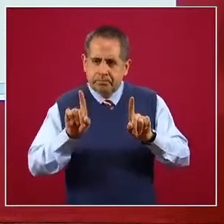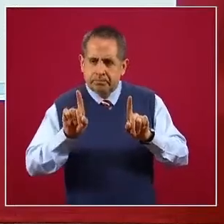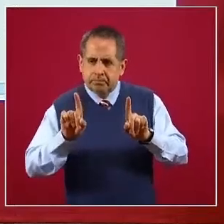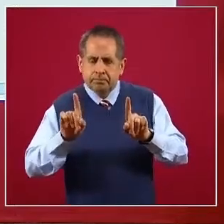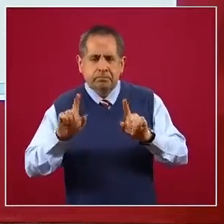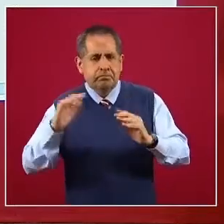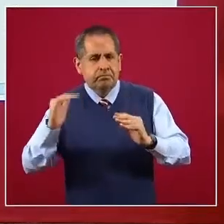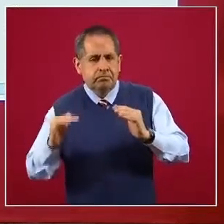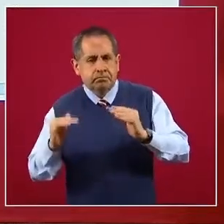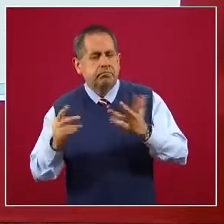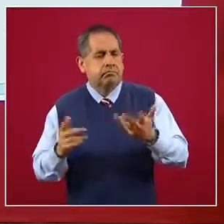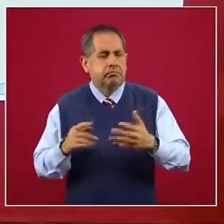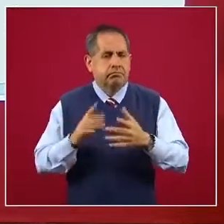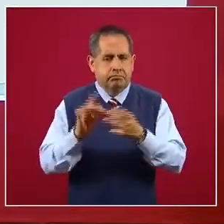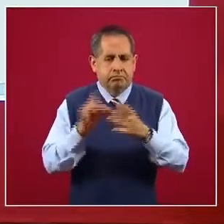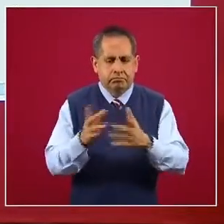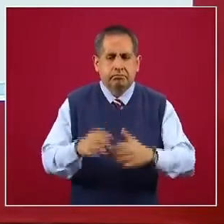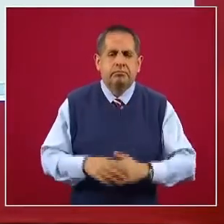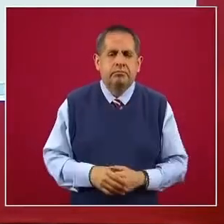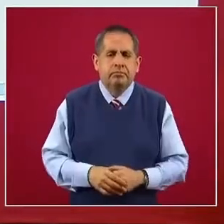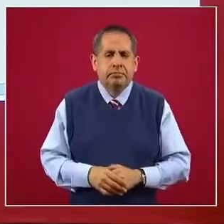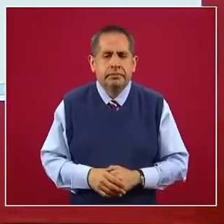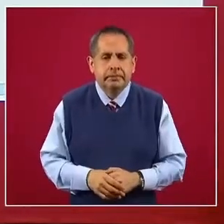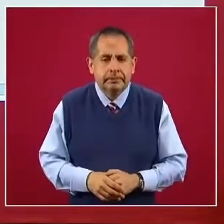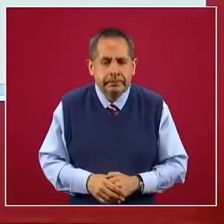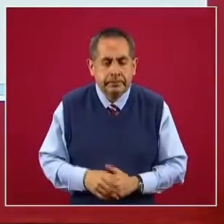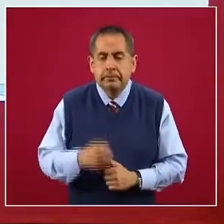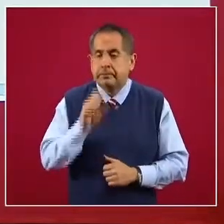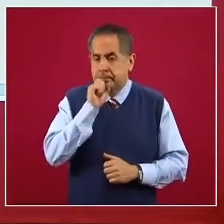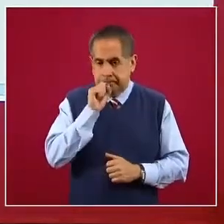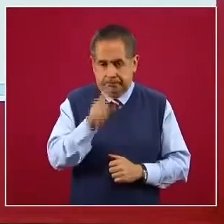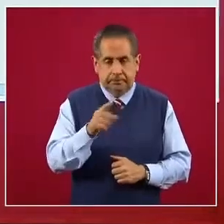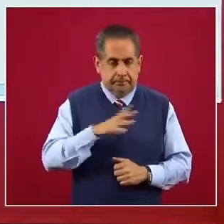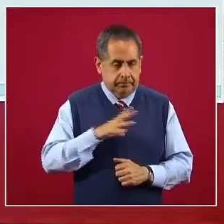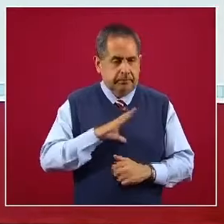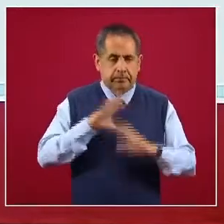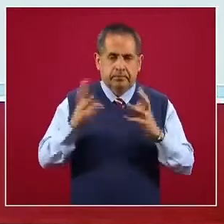en relación a los estimados. Así también se tienen